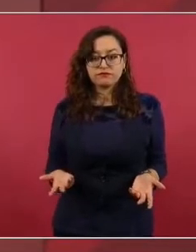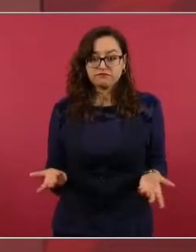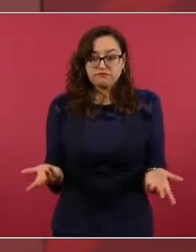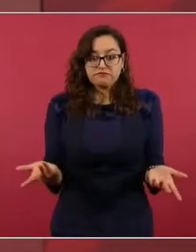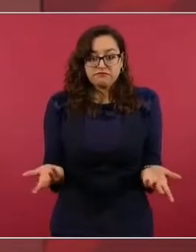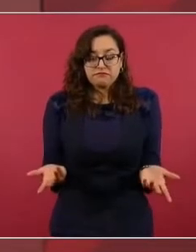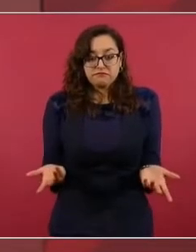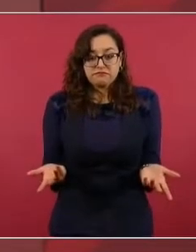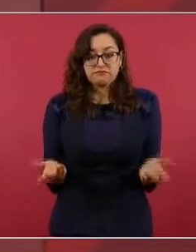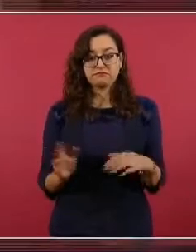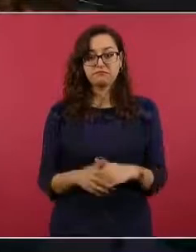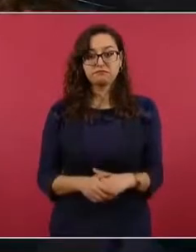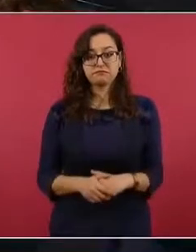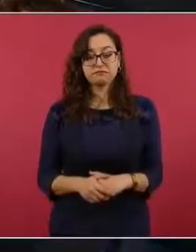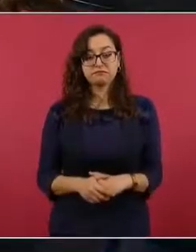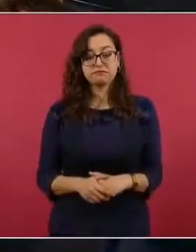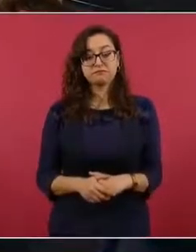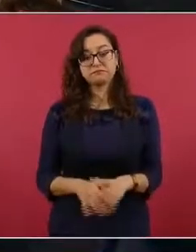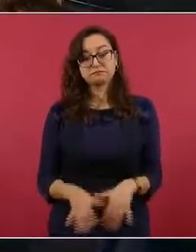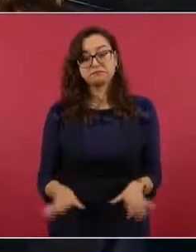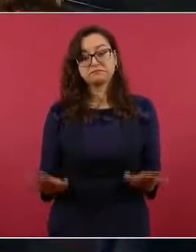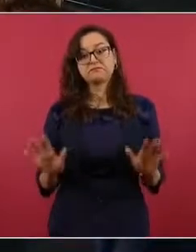Entonces, ojalá